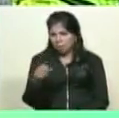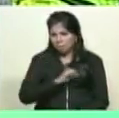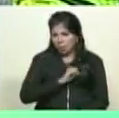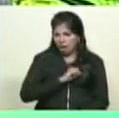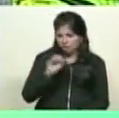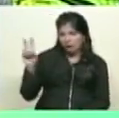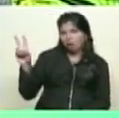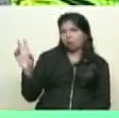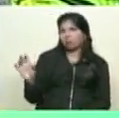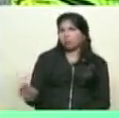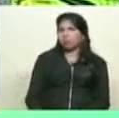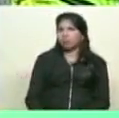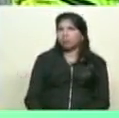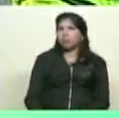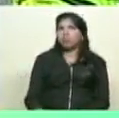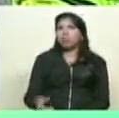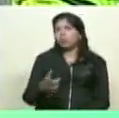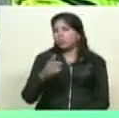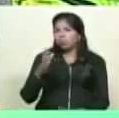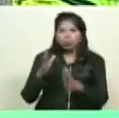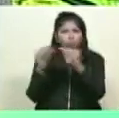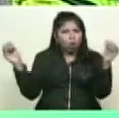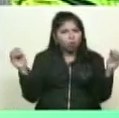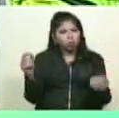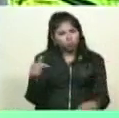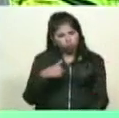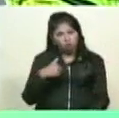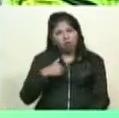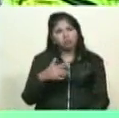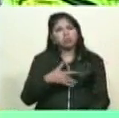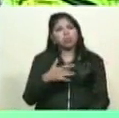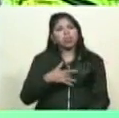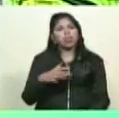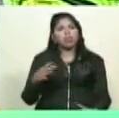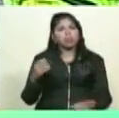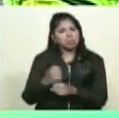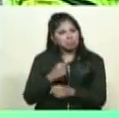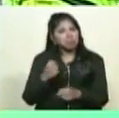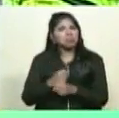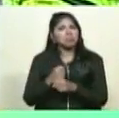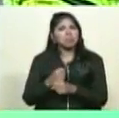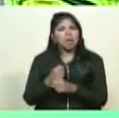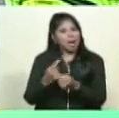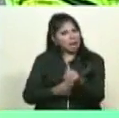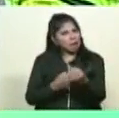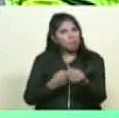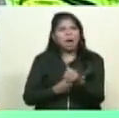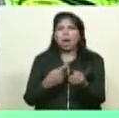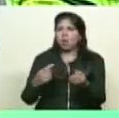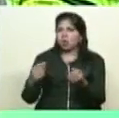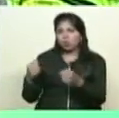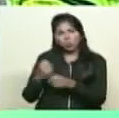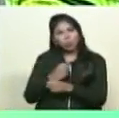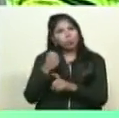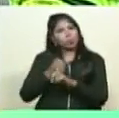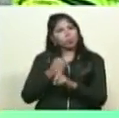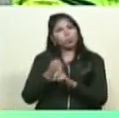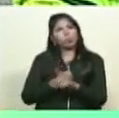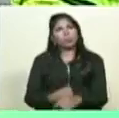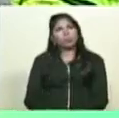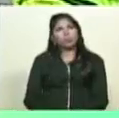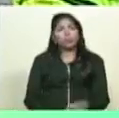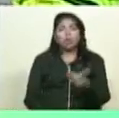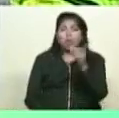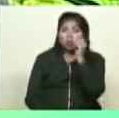que somos. Yo lo siento a todos ustedes, lo siento, compañeros de trabajo, hermanos del trabajo, hermanos de la lucha, y